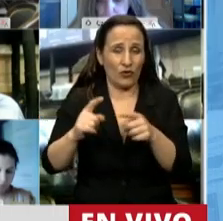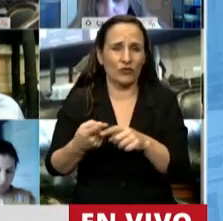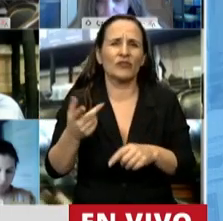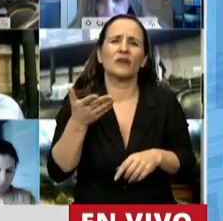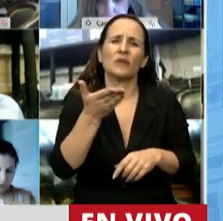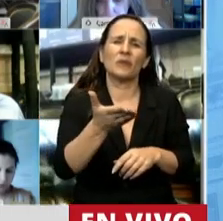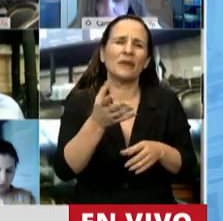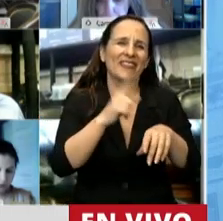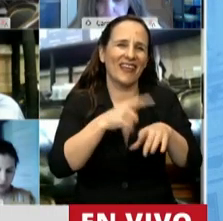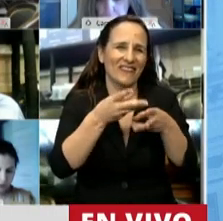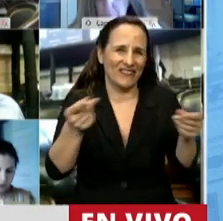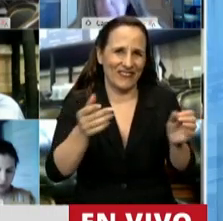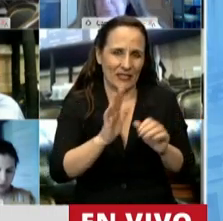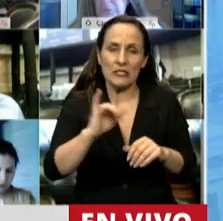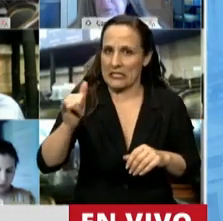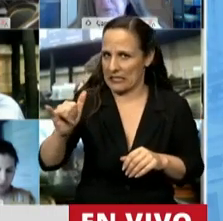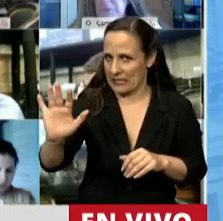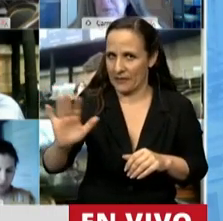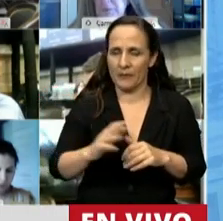un control previo. Por favor. Sí.